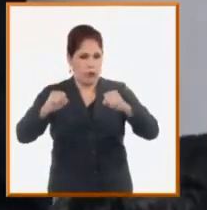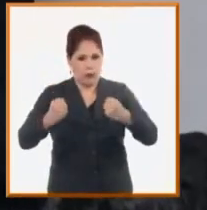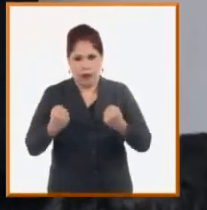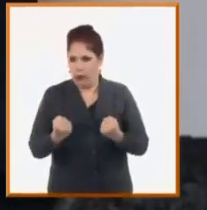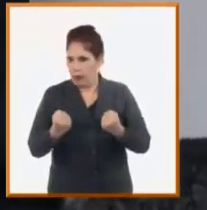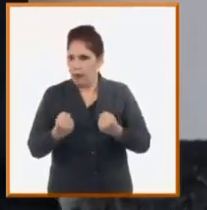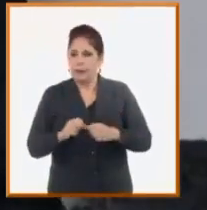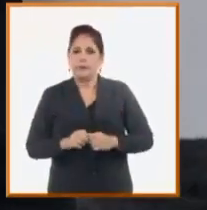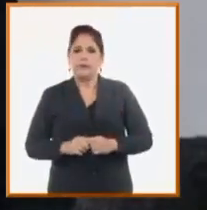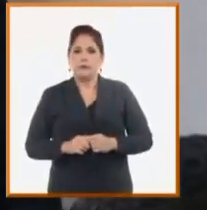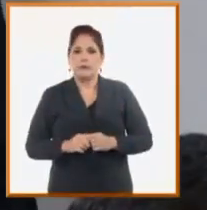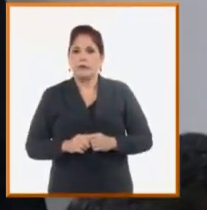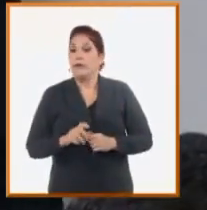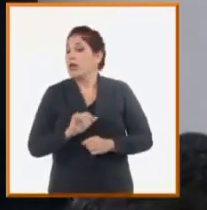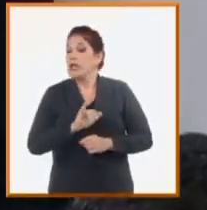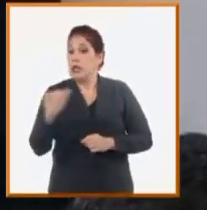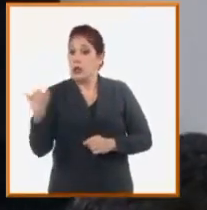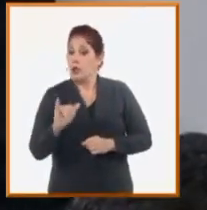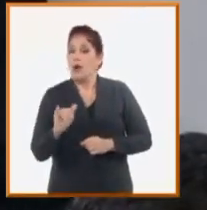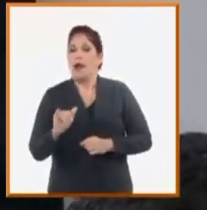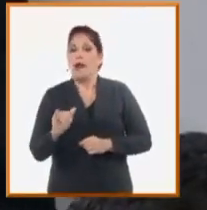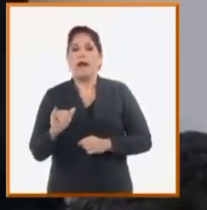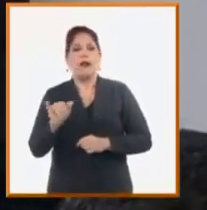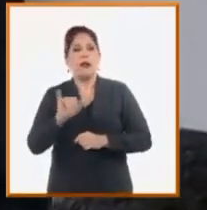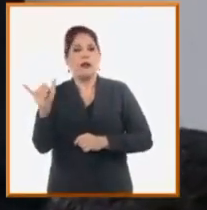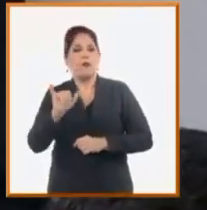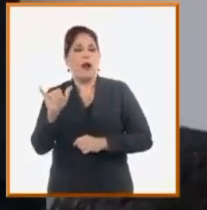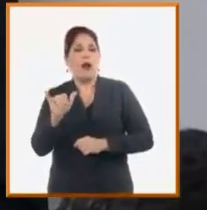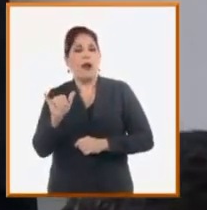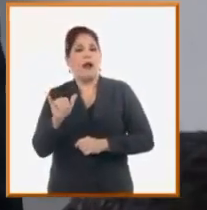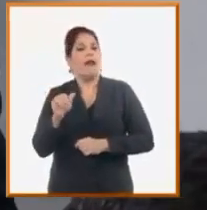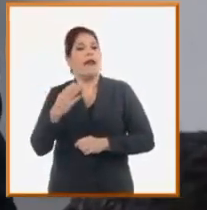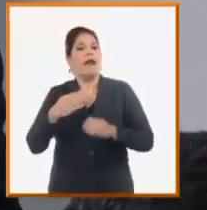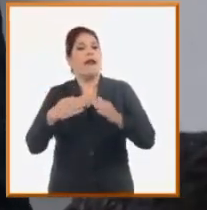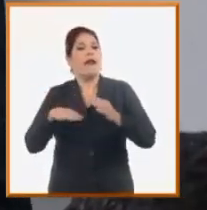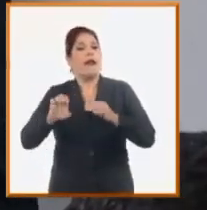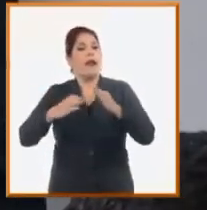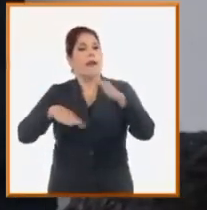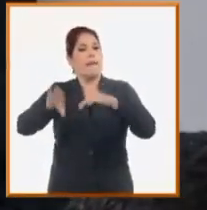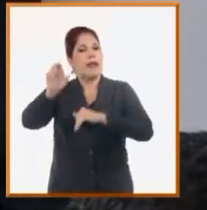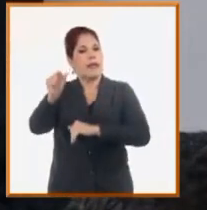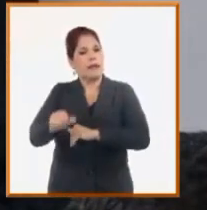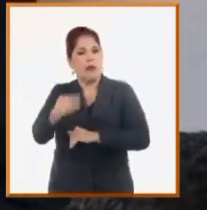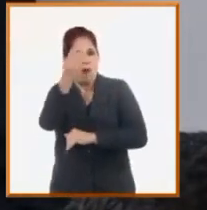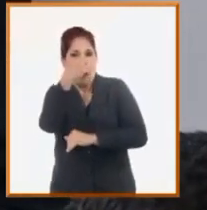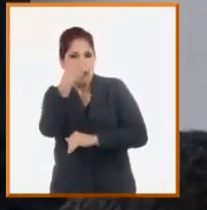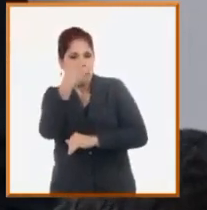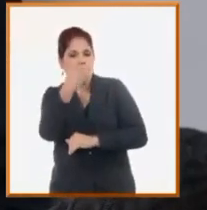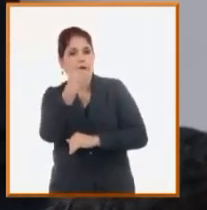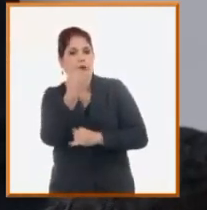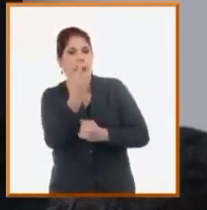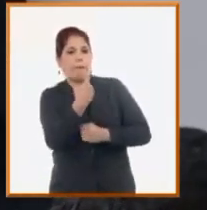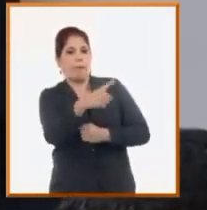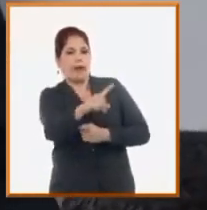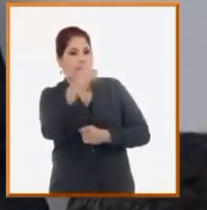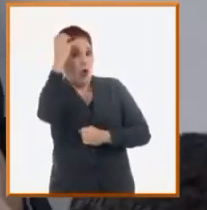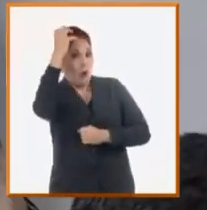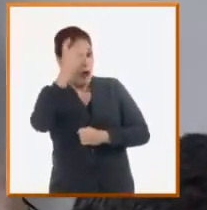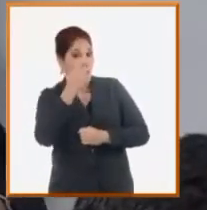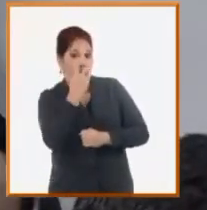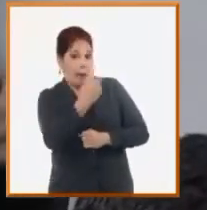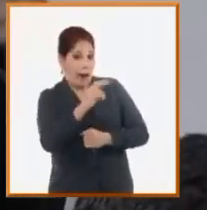es estatal, para no duplicar los sistemas y para ir evaluando la coherencia de que ciertamente los